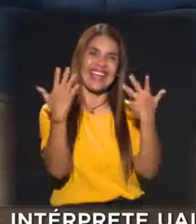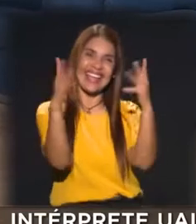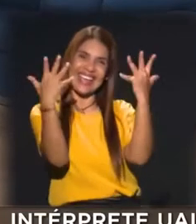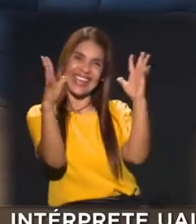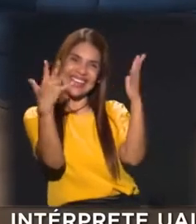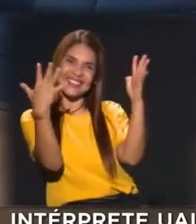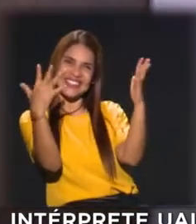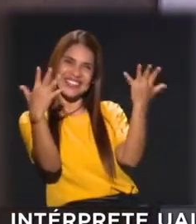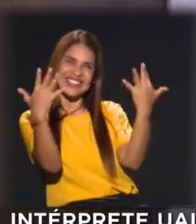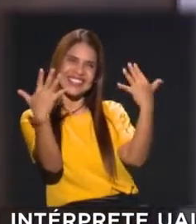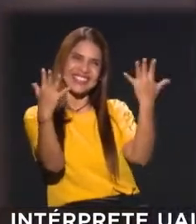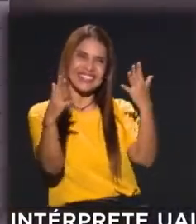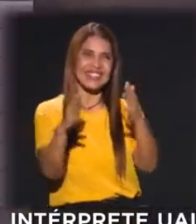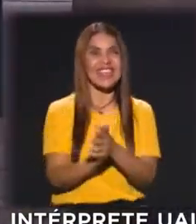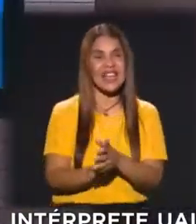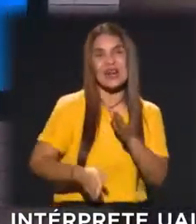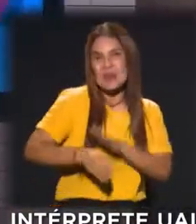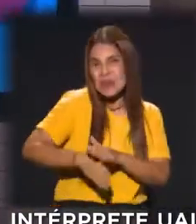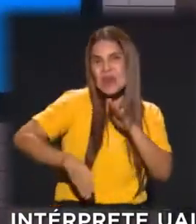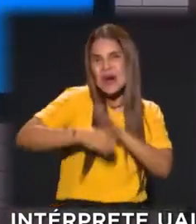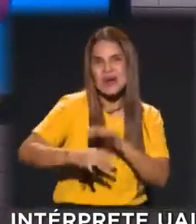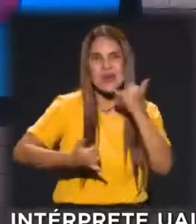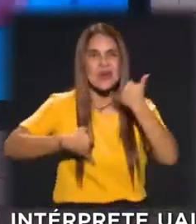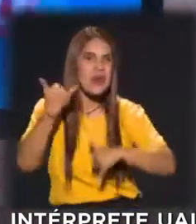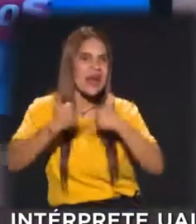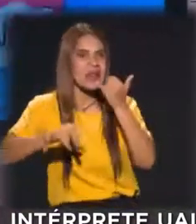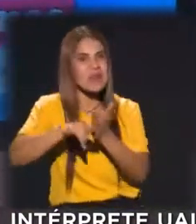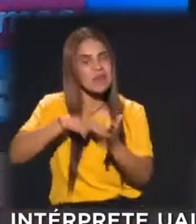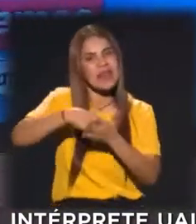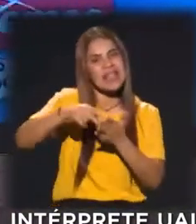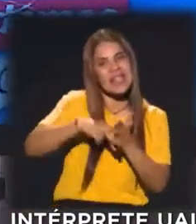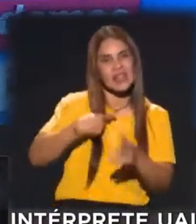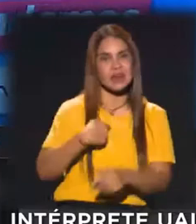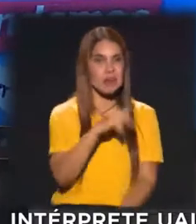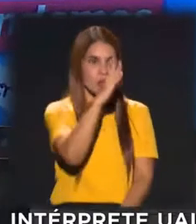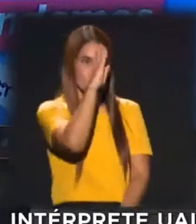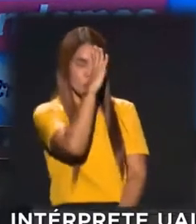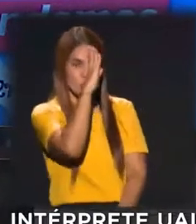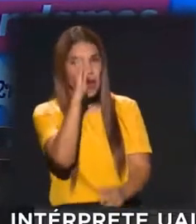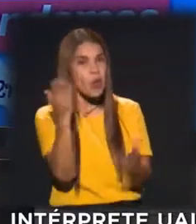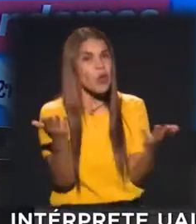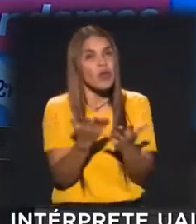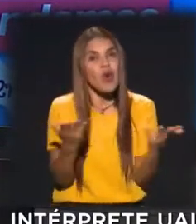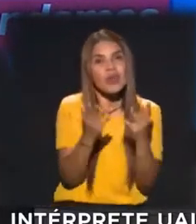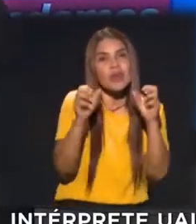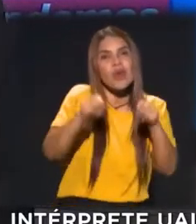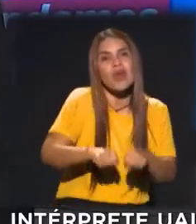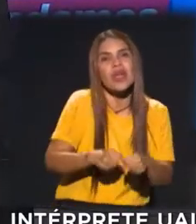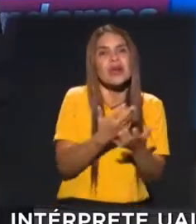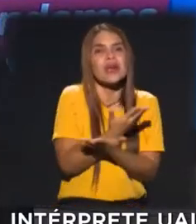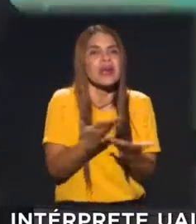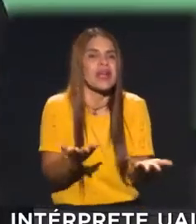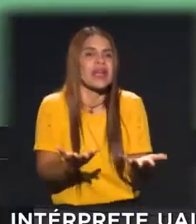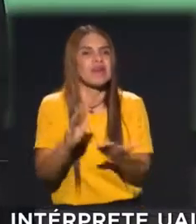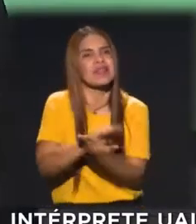qué bien, menos puros cantifuegos bailando, jugando en la rumba. Y bueno, profe, tengo una duda. ¿Dónde podemos, por ejemplo, encontrar este tipo